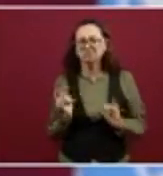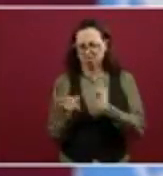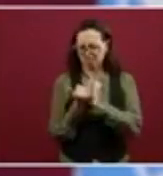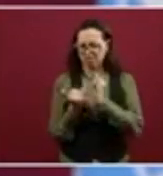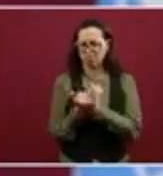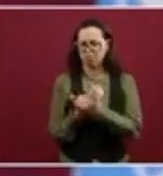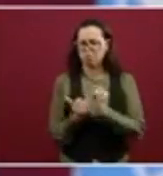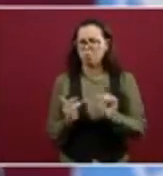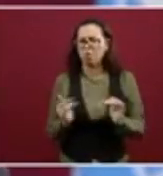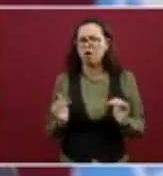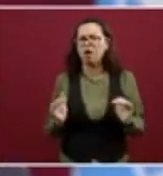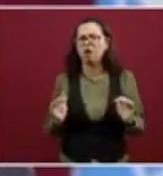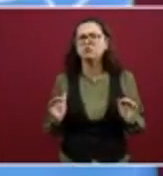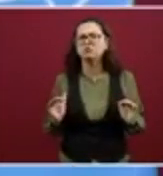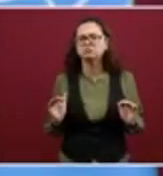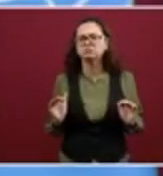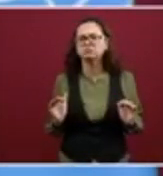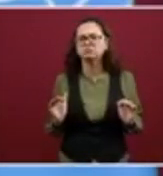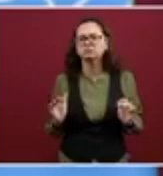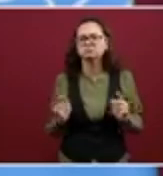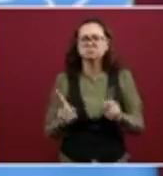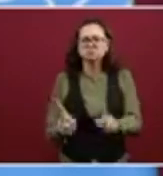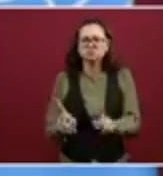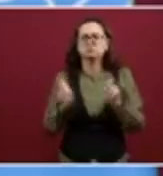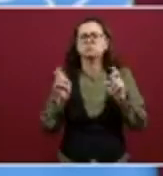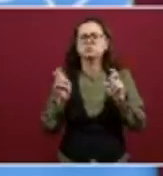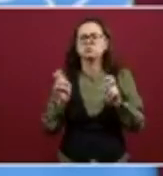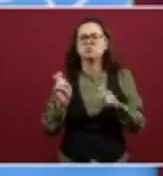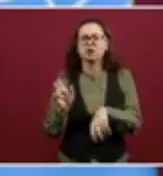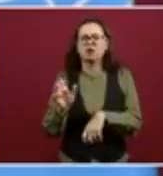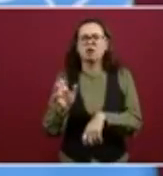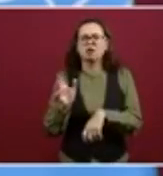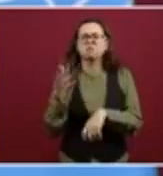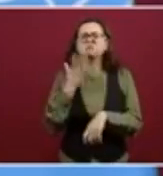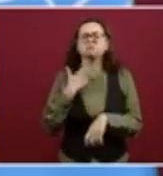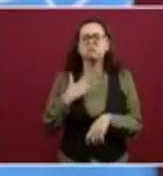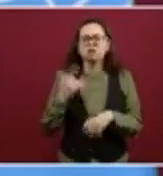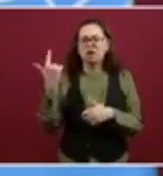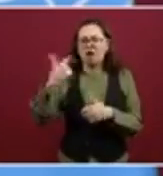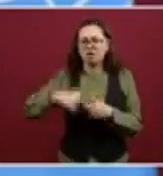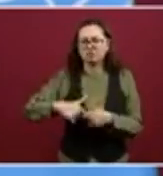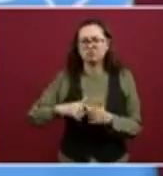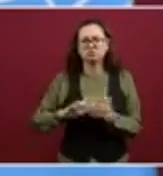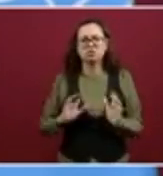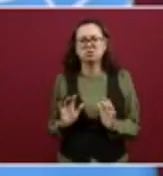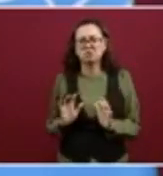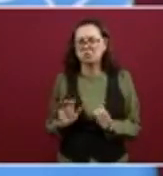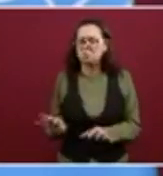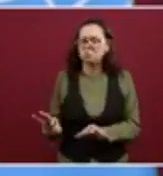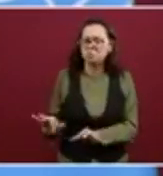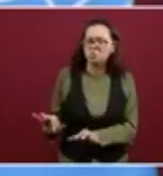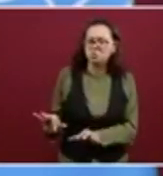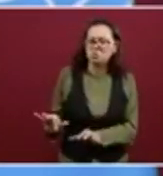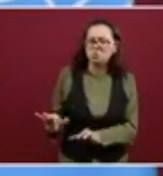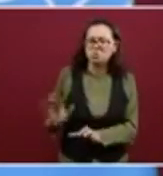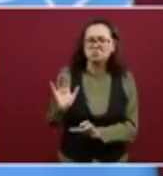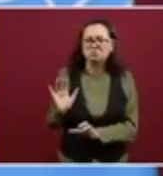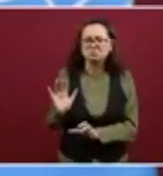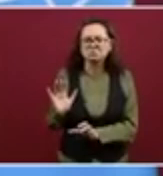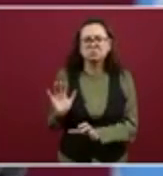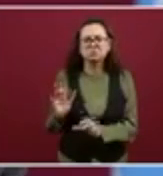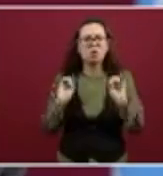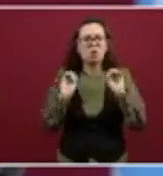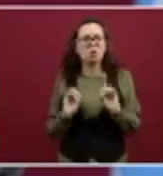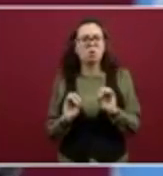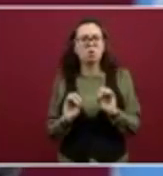participar en el robo de gasolinas con una toma clandestina? ¿Por qué no me